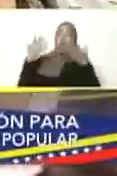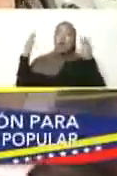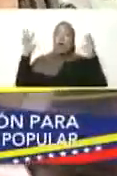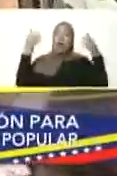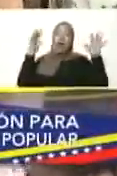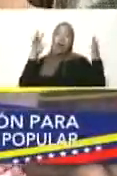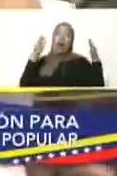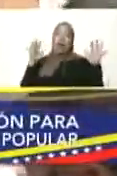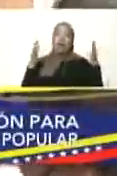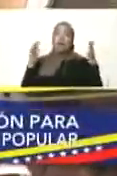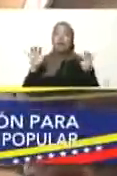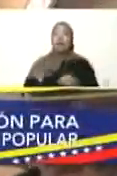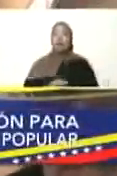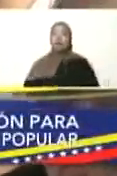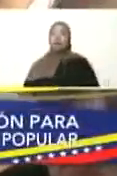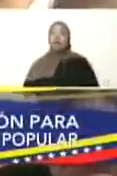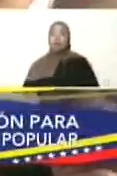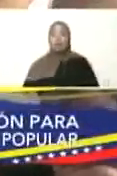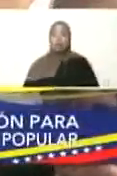Porque yo pienso...